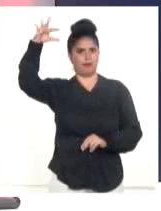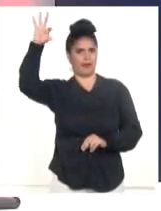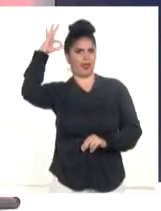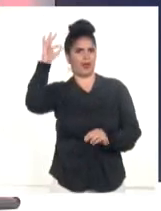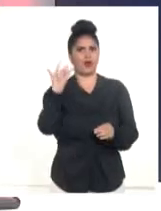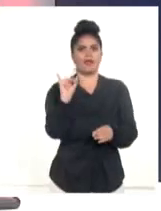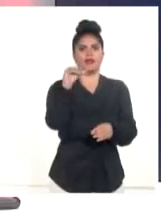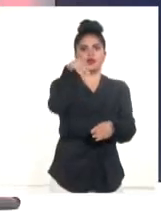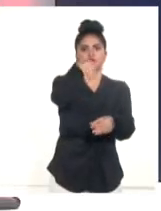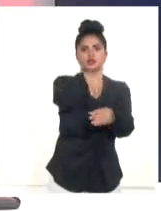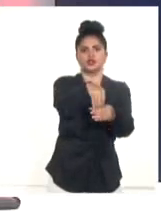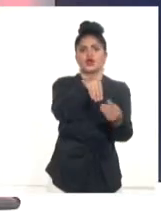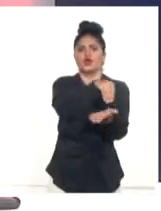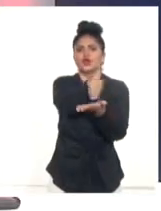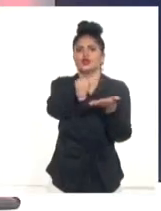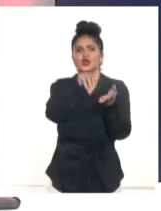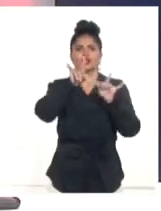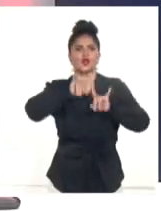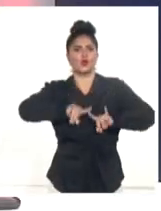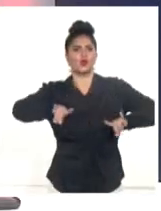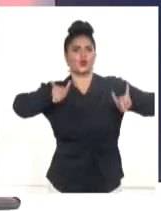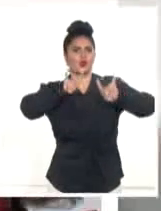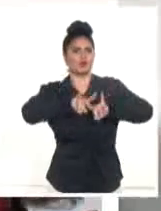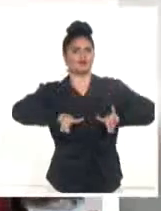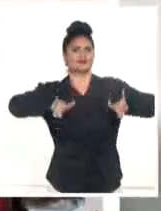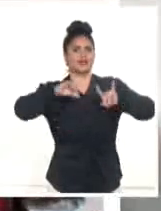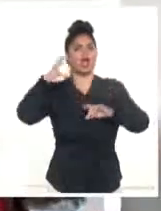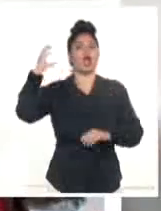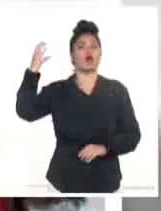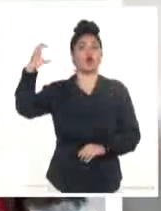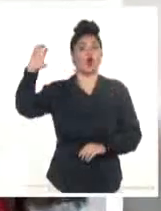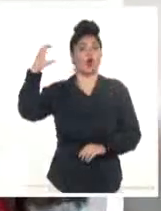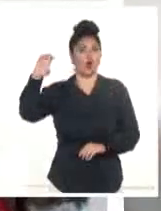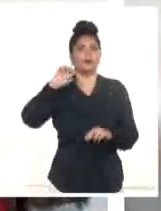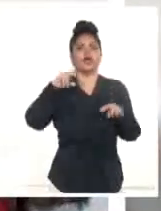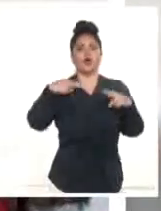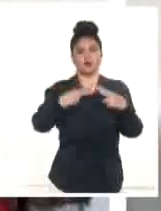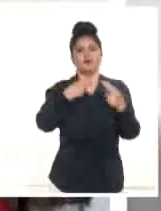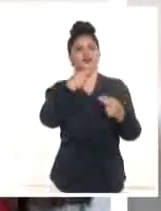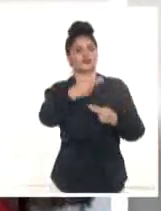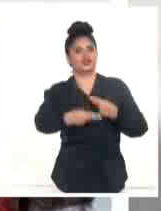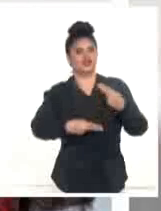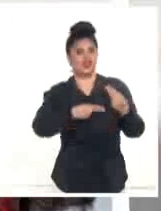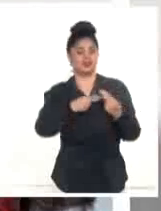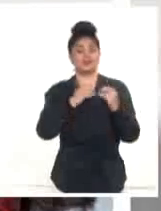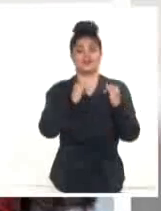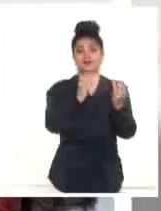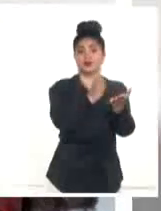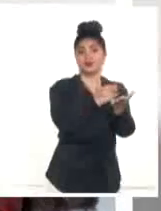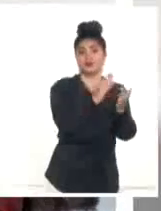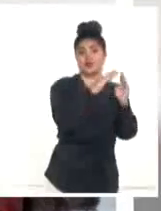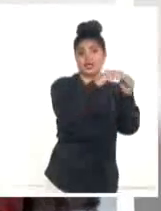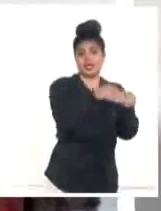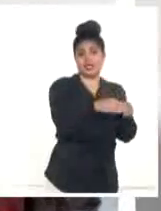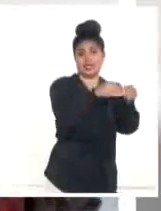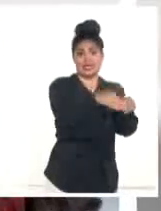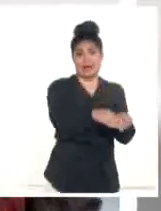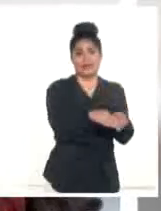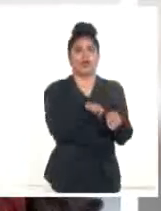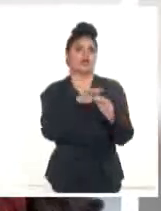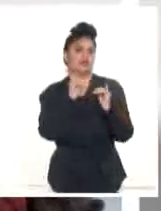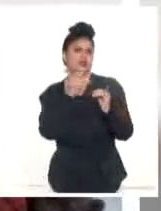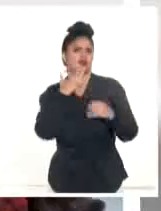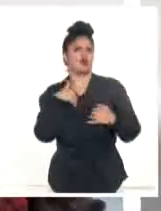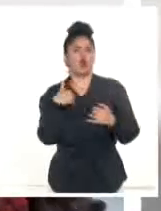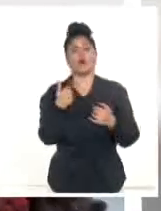efectuado en la Universidad de Atlántico en Barranquilla, Colombia. Según el periódico Granma, la investigación corrobora cómo el uso de animales